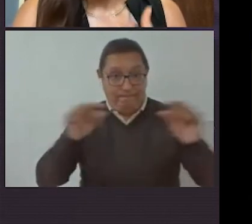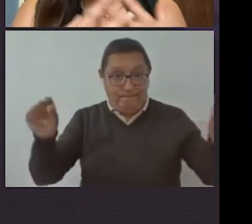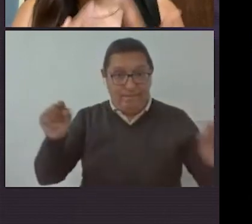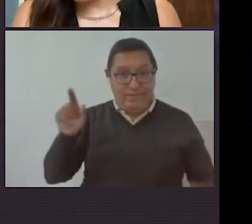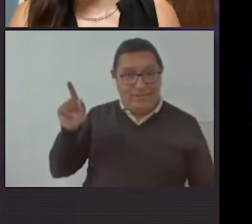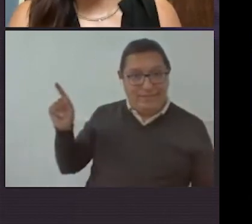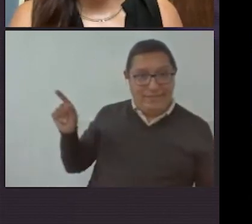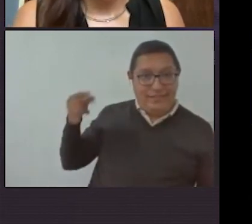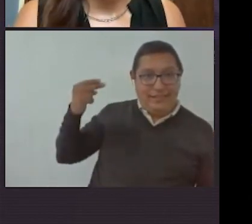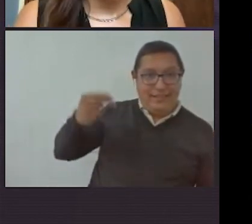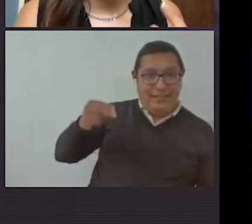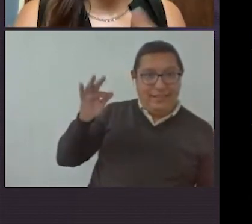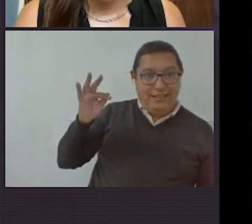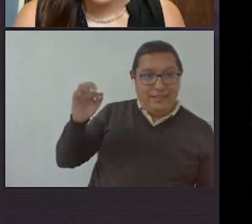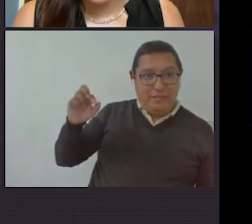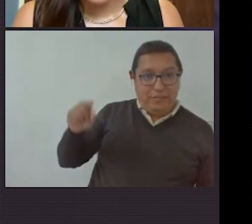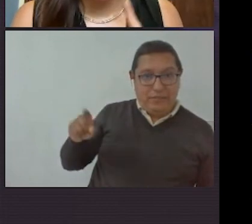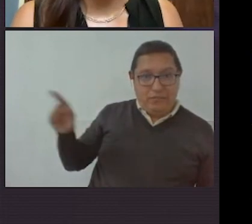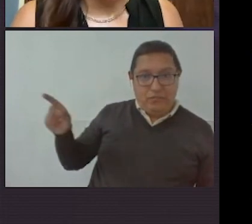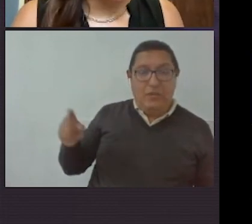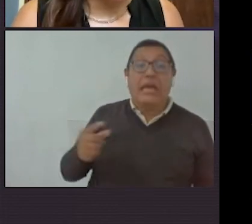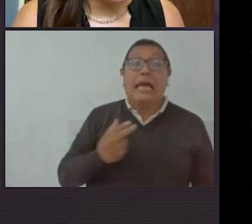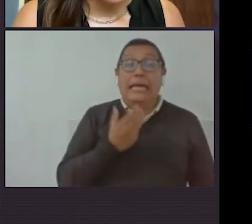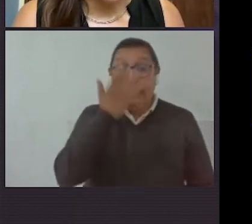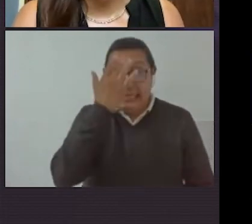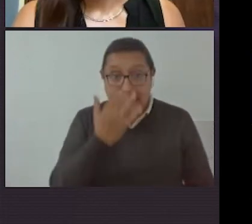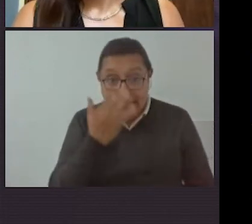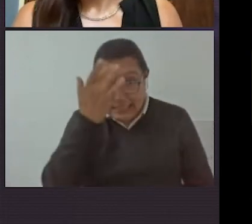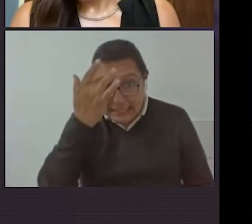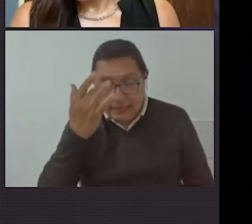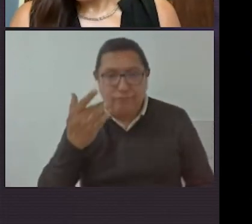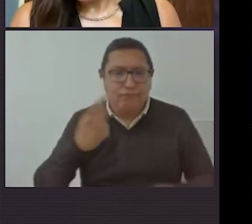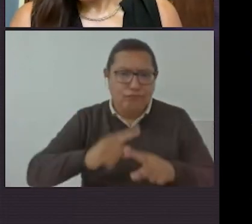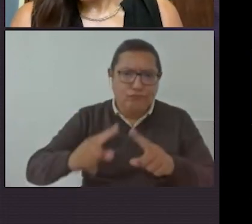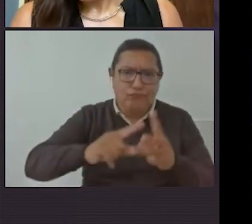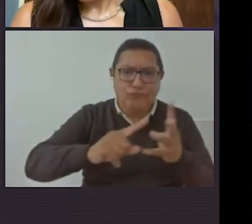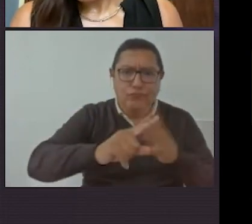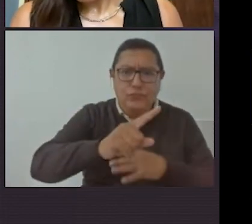Community.turing.com. Tenemos nuestras redes sociales en LinkedIn y en Instagram